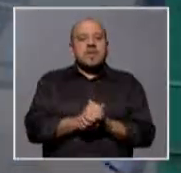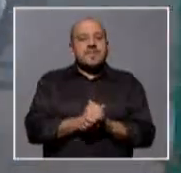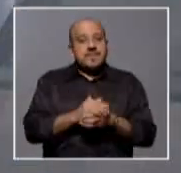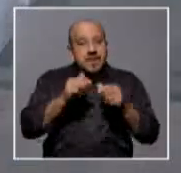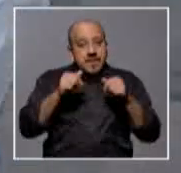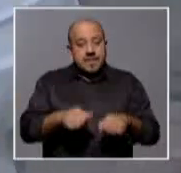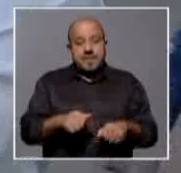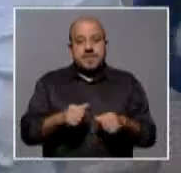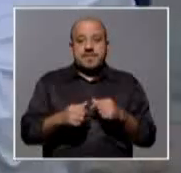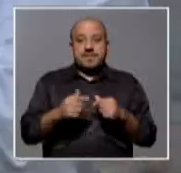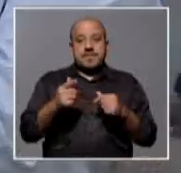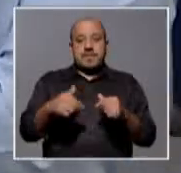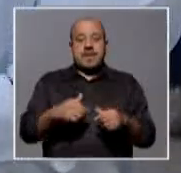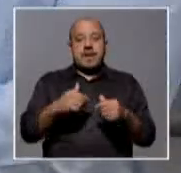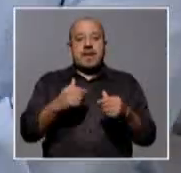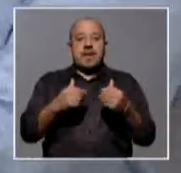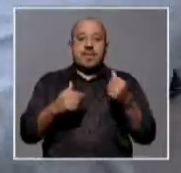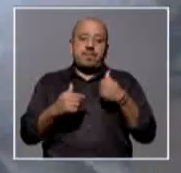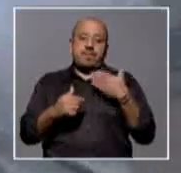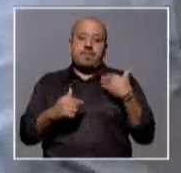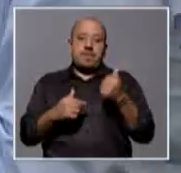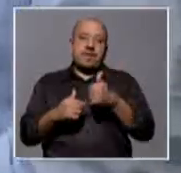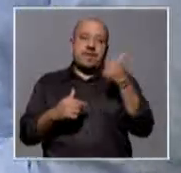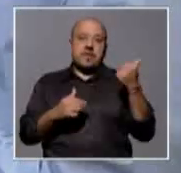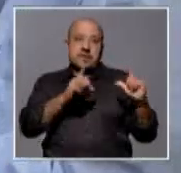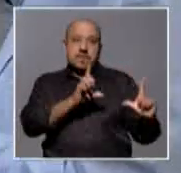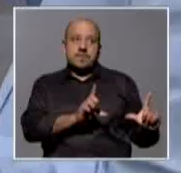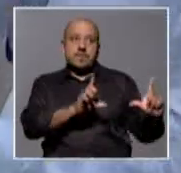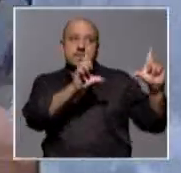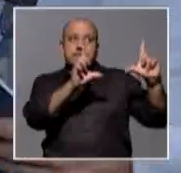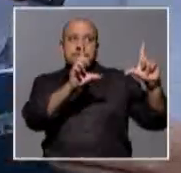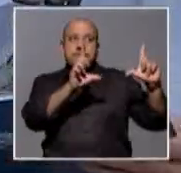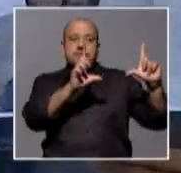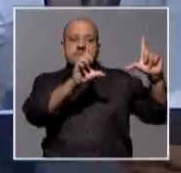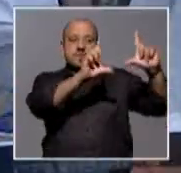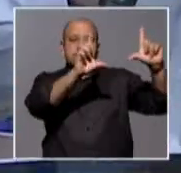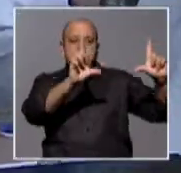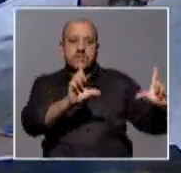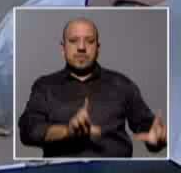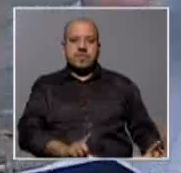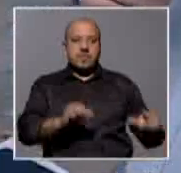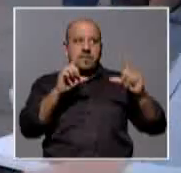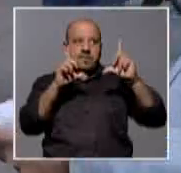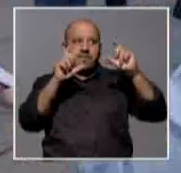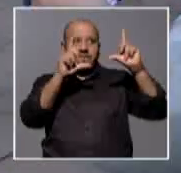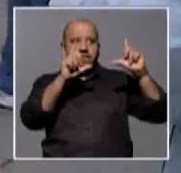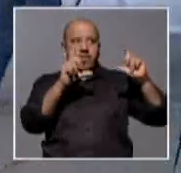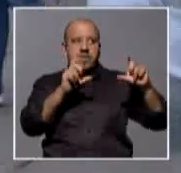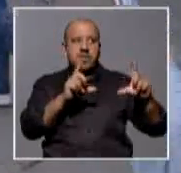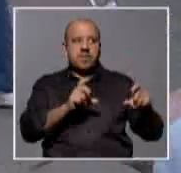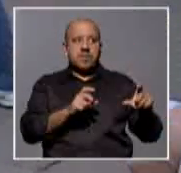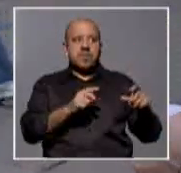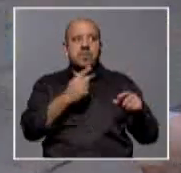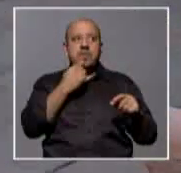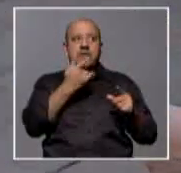Aquí detrás, a mi derecha, en paneles y en esta Plaza Libertad, fotografías, ahí está Noelia,